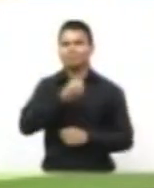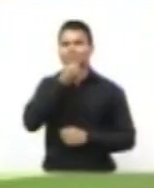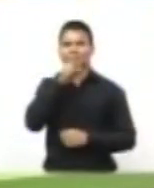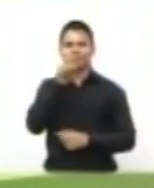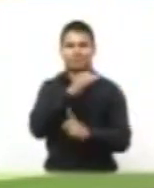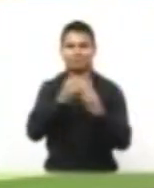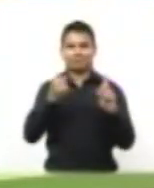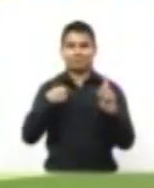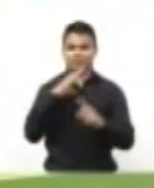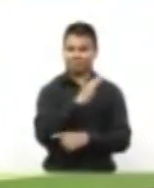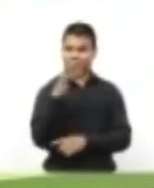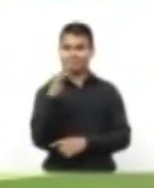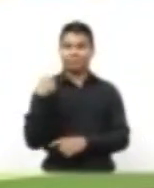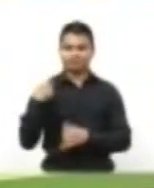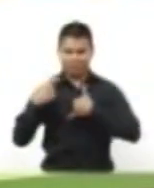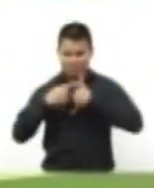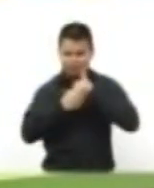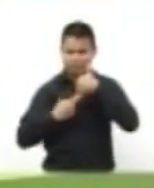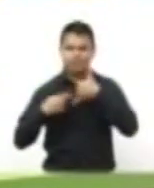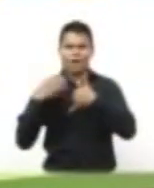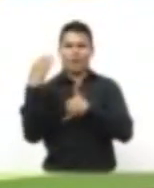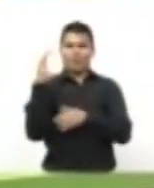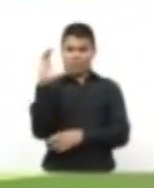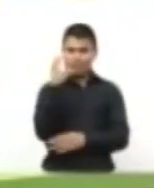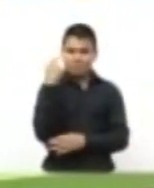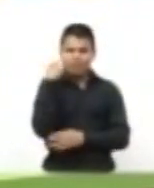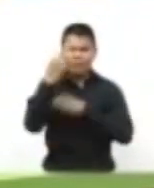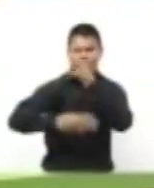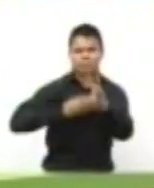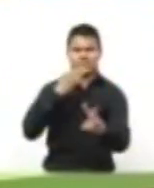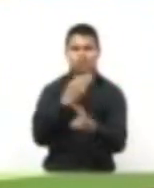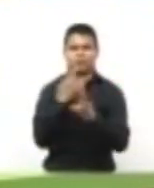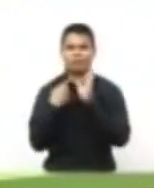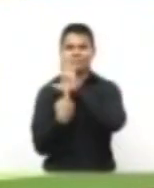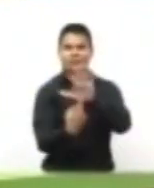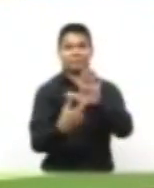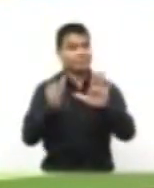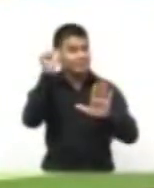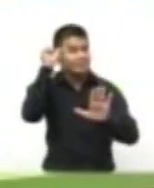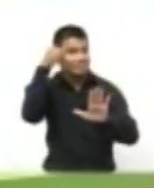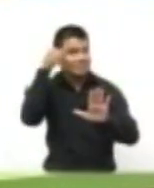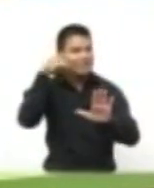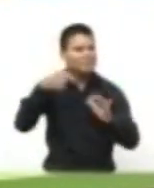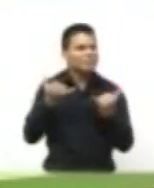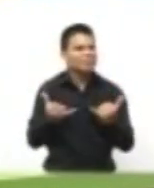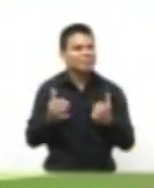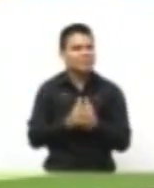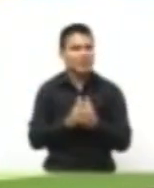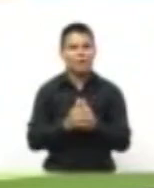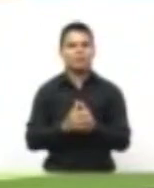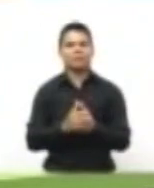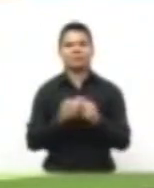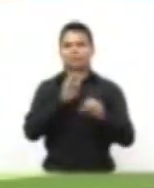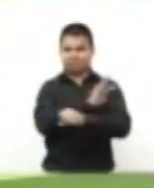Telecaribe. Las noticias de la región, Colombia y el mundo están aquí y ahora. Como siempre, recuerden que estamos en nuestro canal aliado,